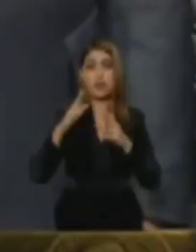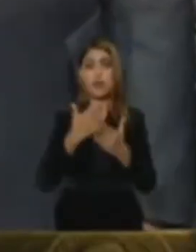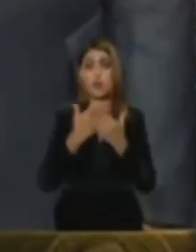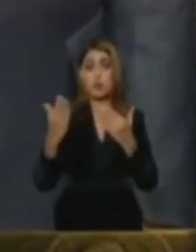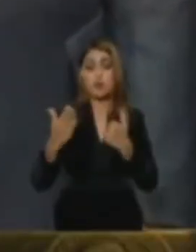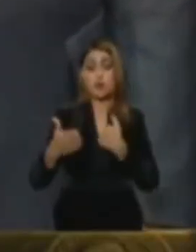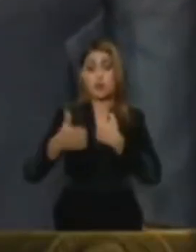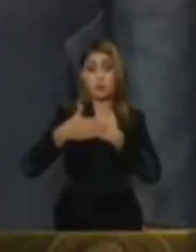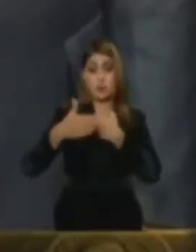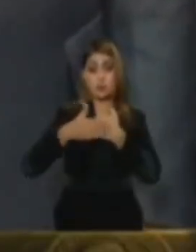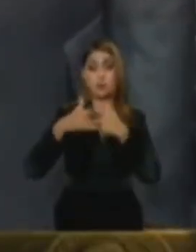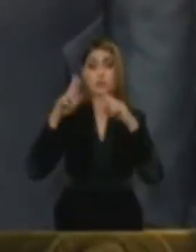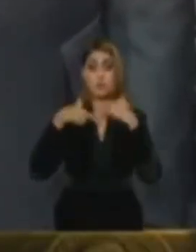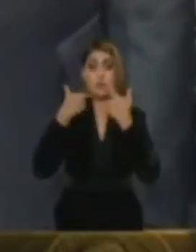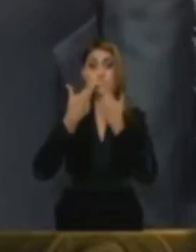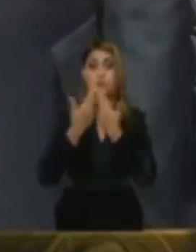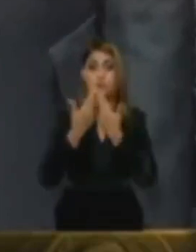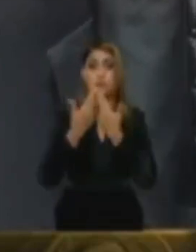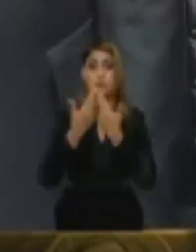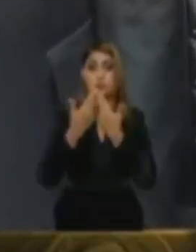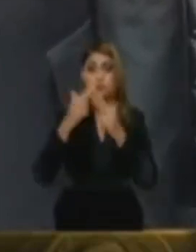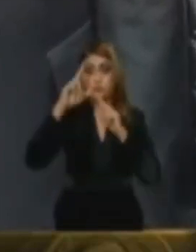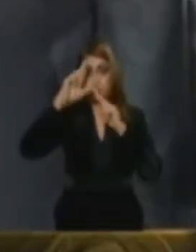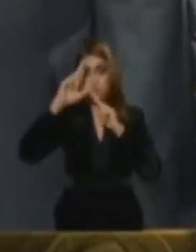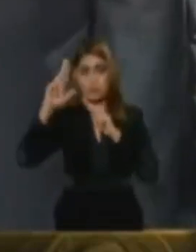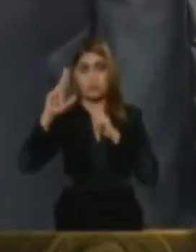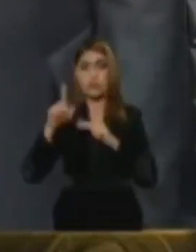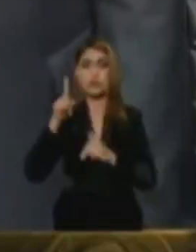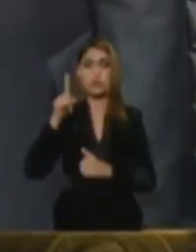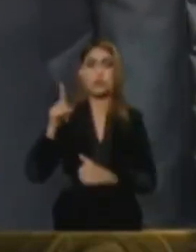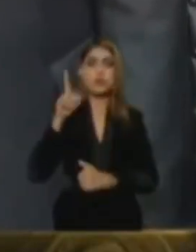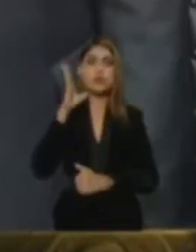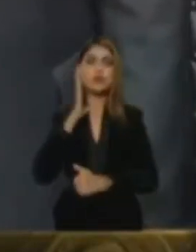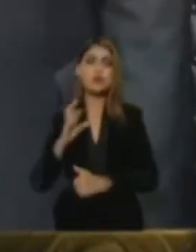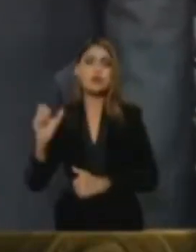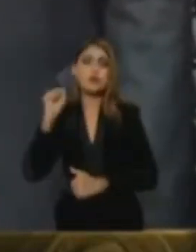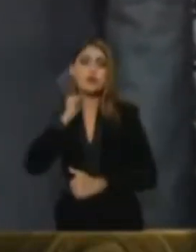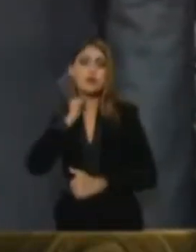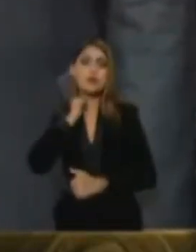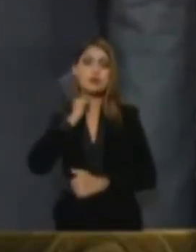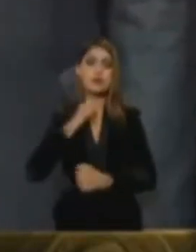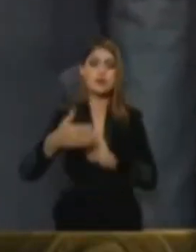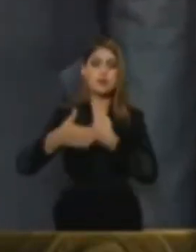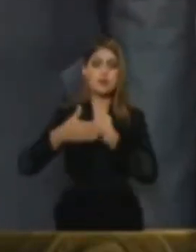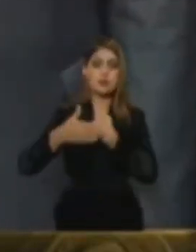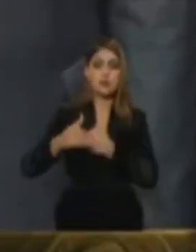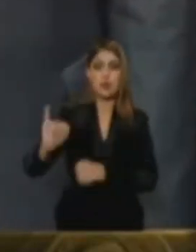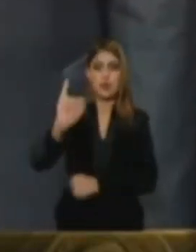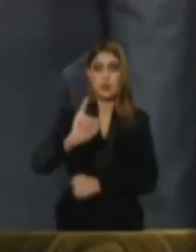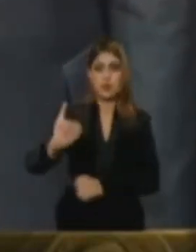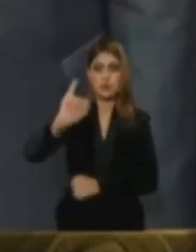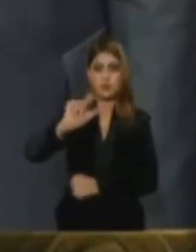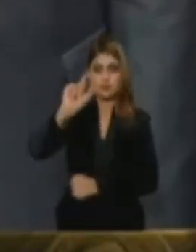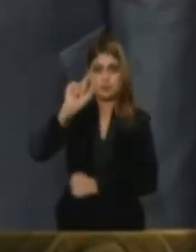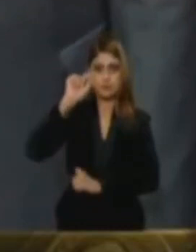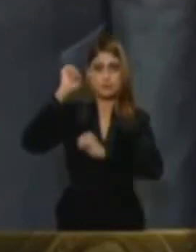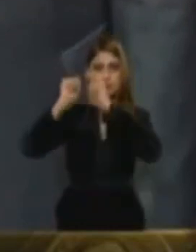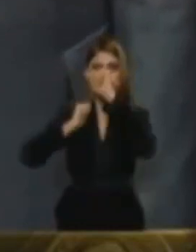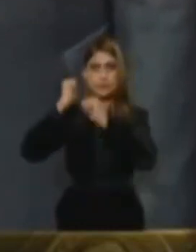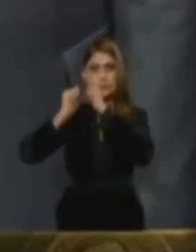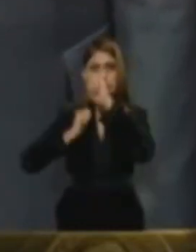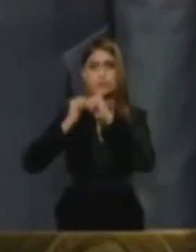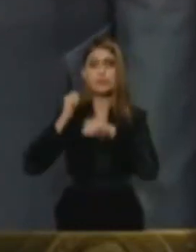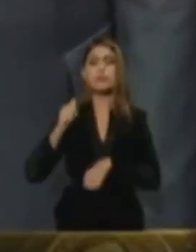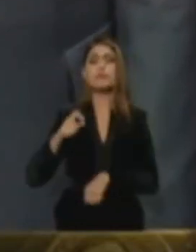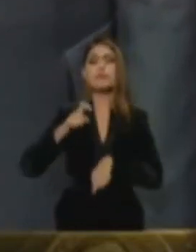cita a la sesión solemne de la Cámara de Senadores el jueves 20 de abril a